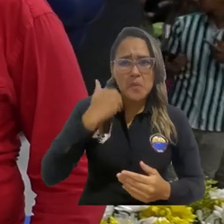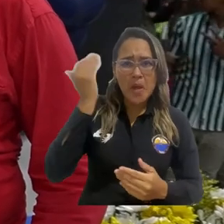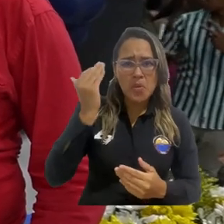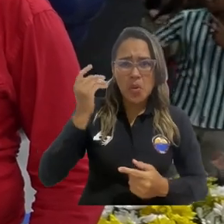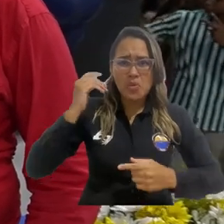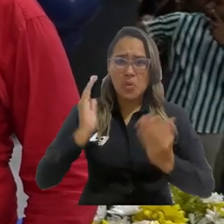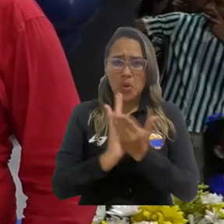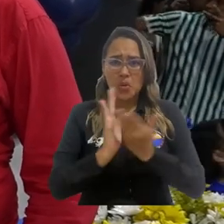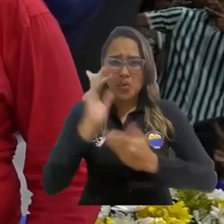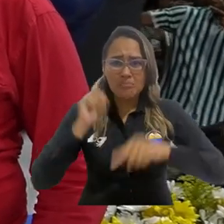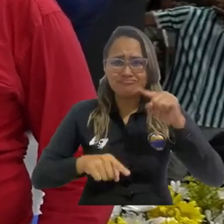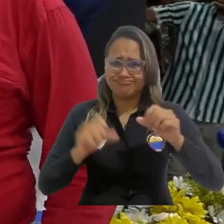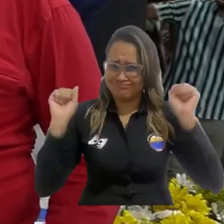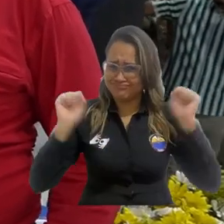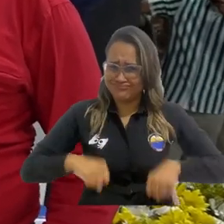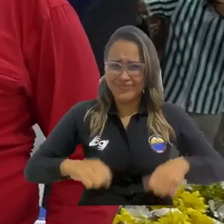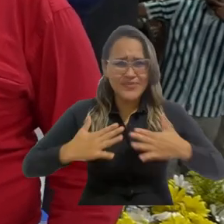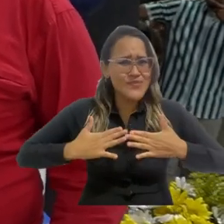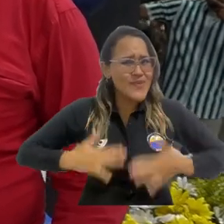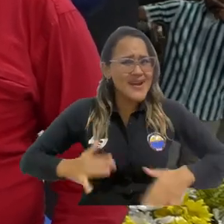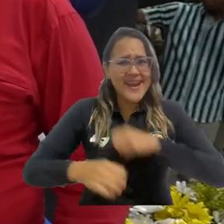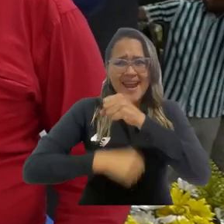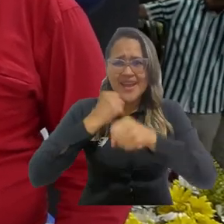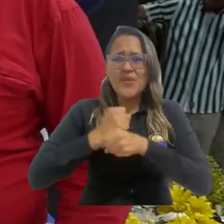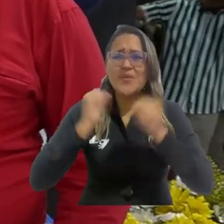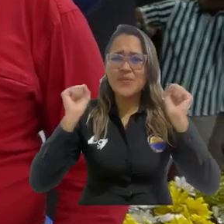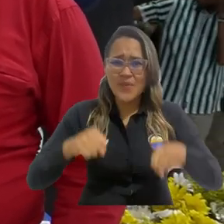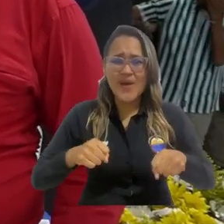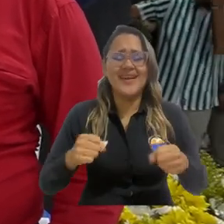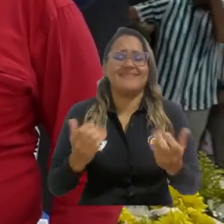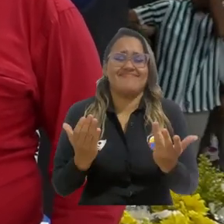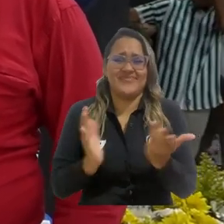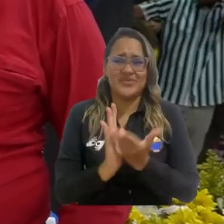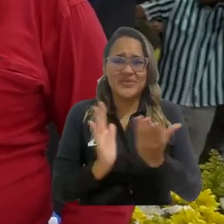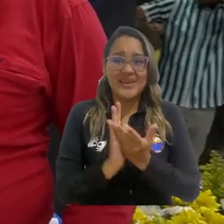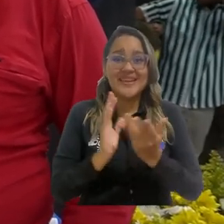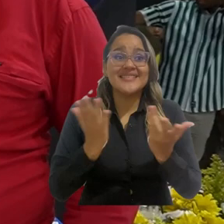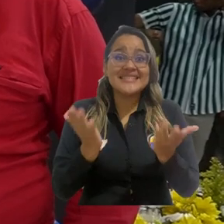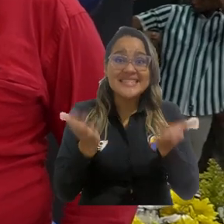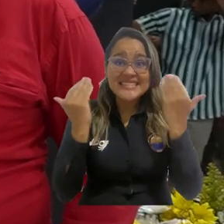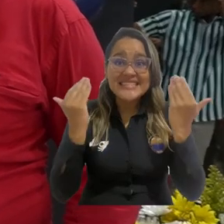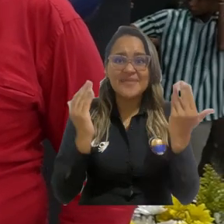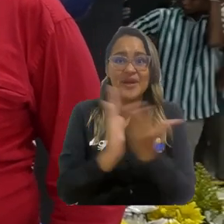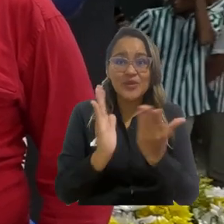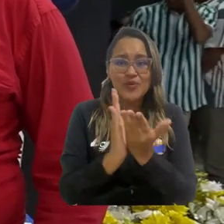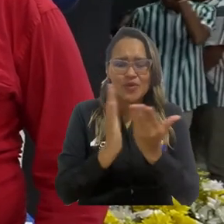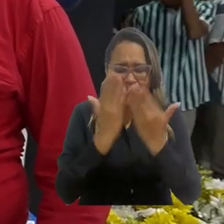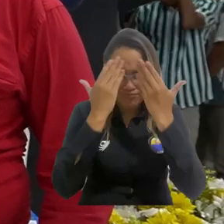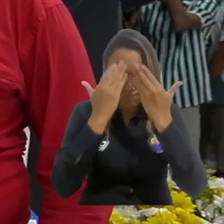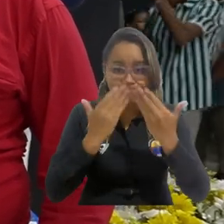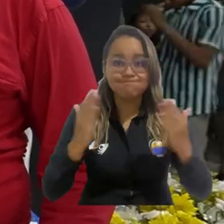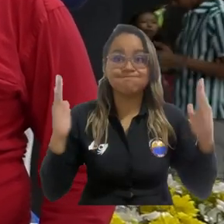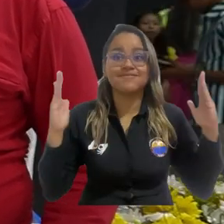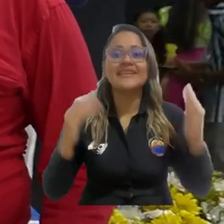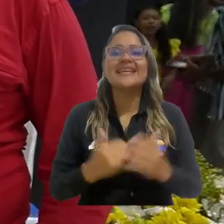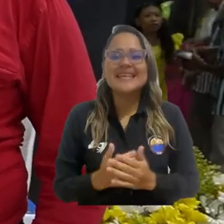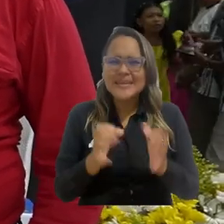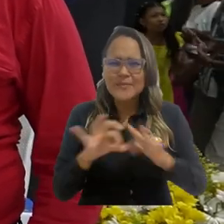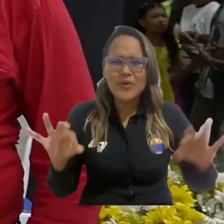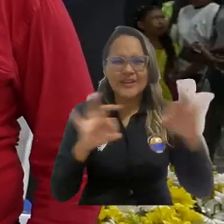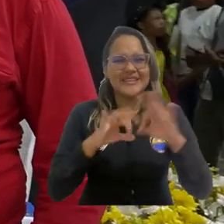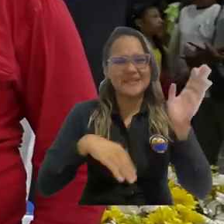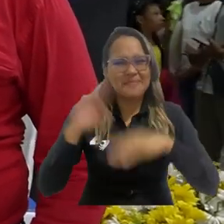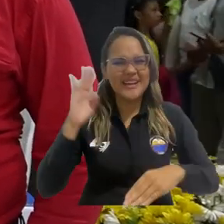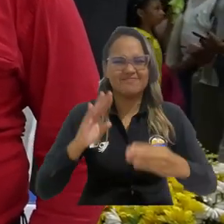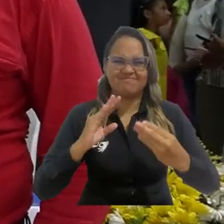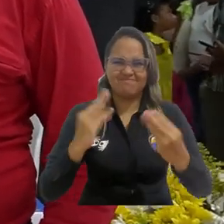y el estudio es la llave que abre la inteligencia. Por lo tanto, debemos de tomar ese empeño en capacitarnos para